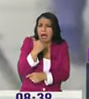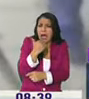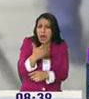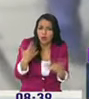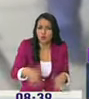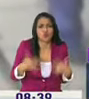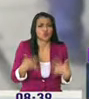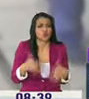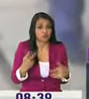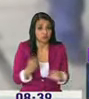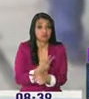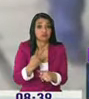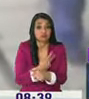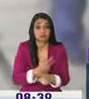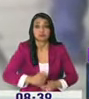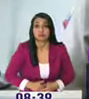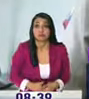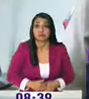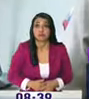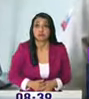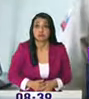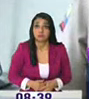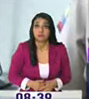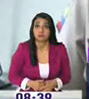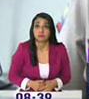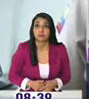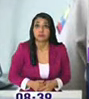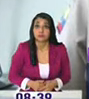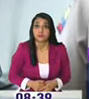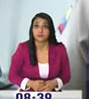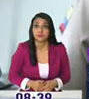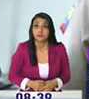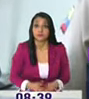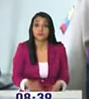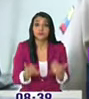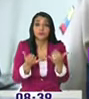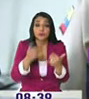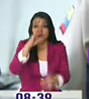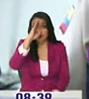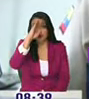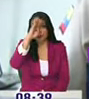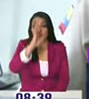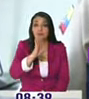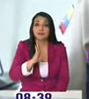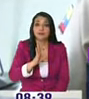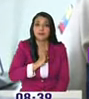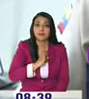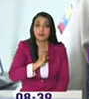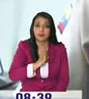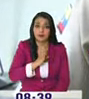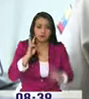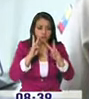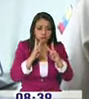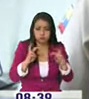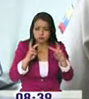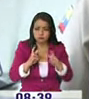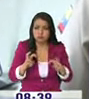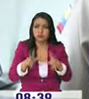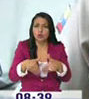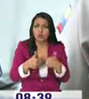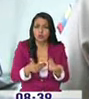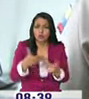movimiento en falso y tiraban del gatillo. Es lo que le corresponde en este momento a la Policía Técnica Científica, el cotejamiento de las imágenes